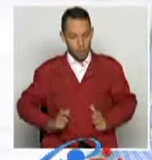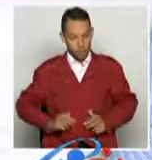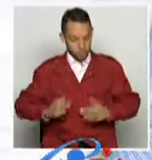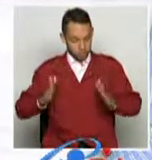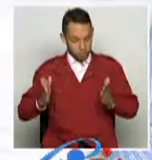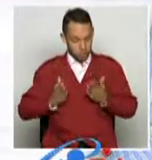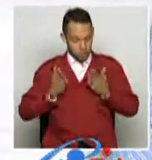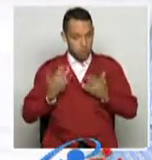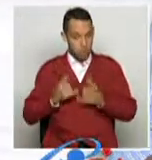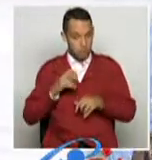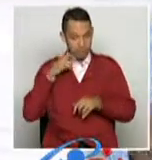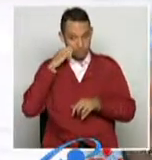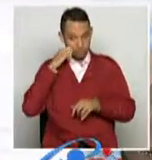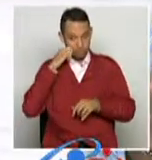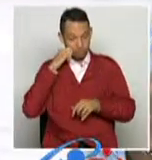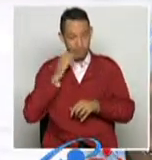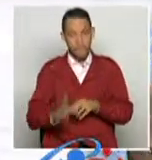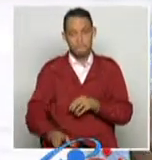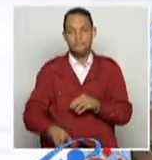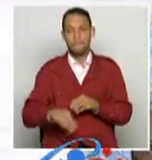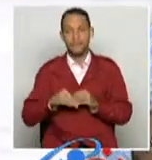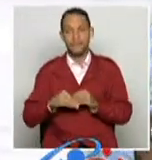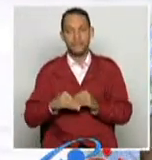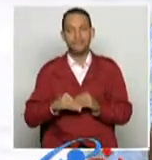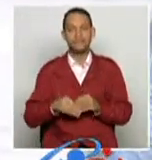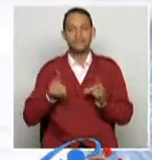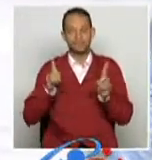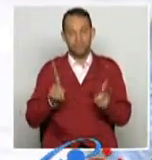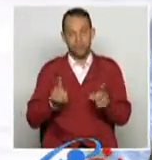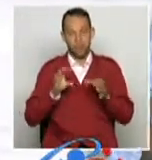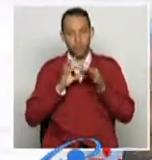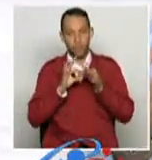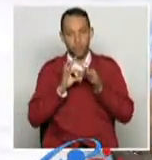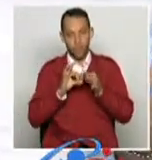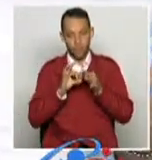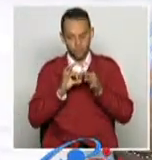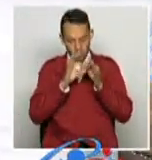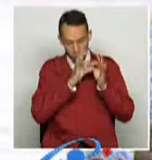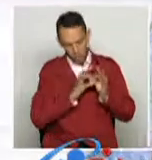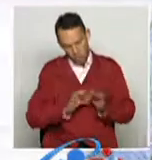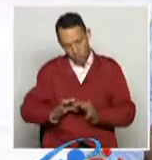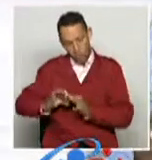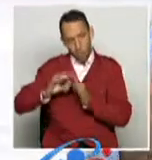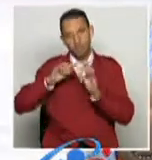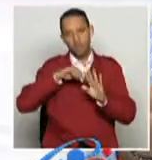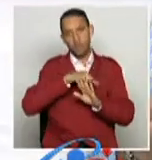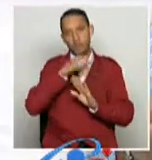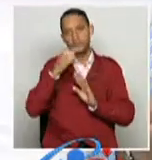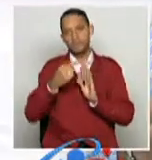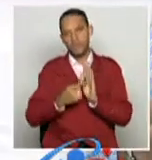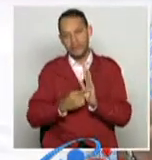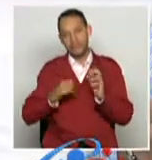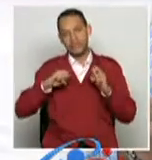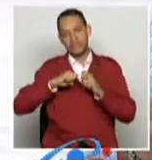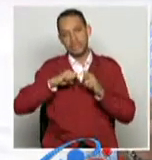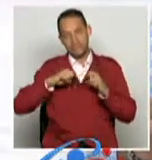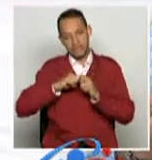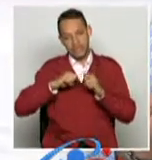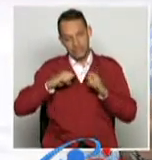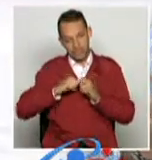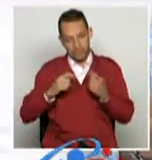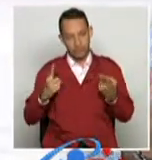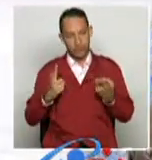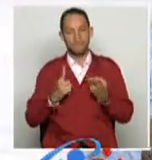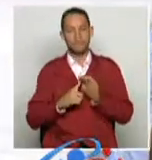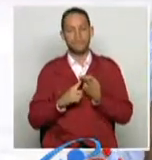físico. El ser humano es una composición holística de muchas energías.